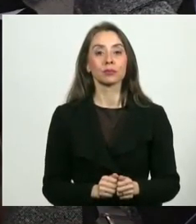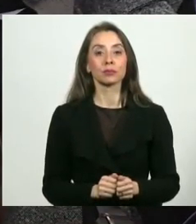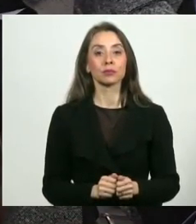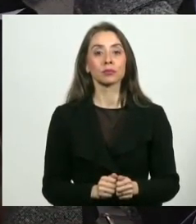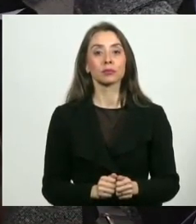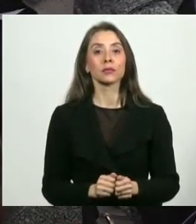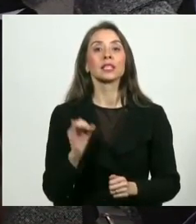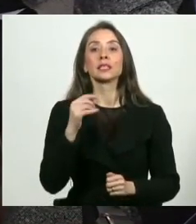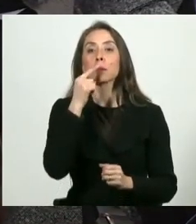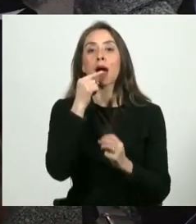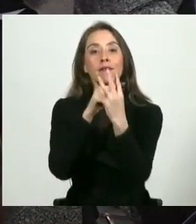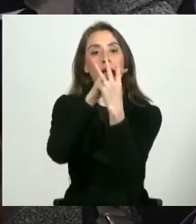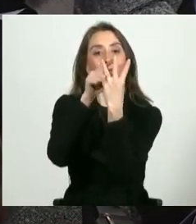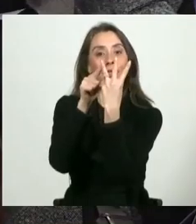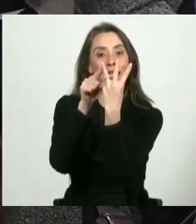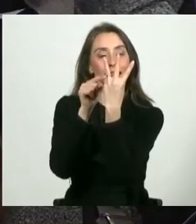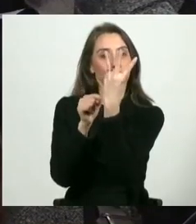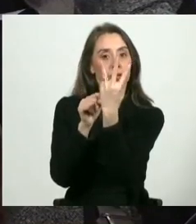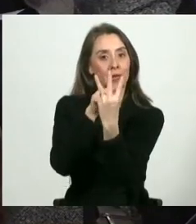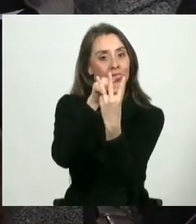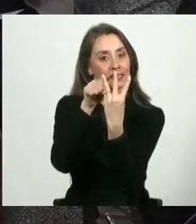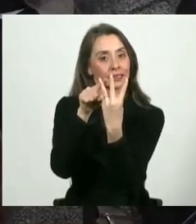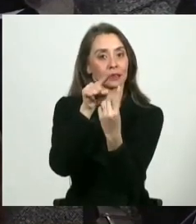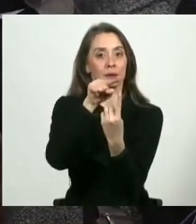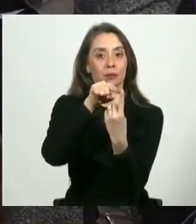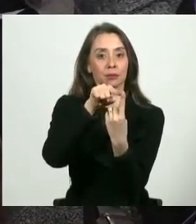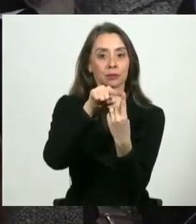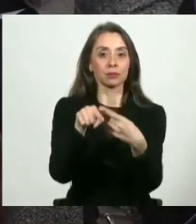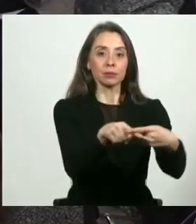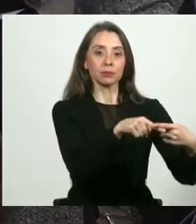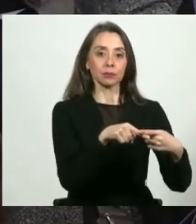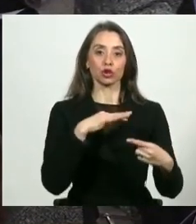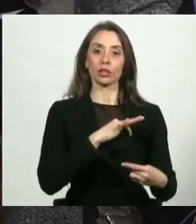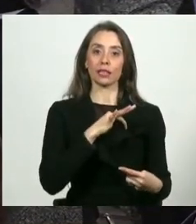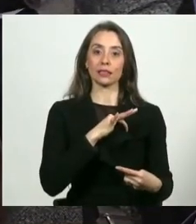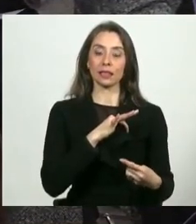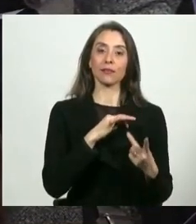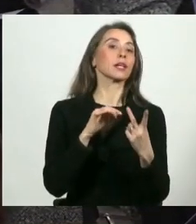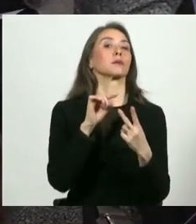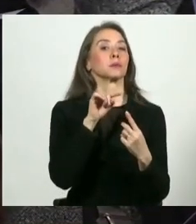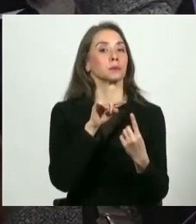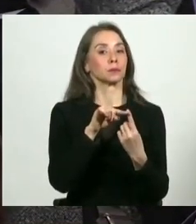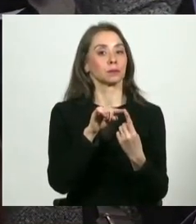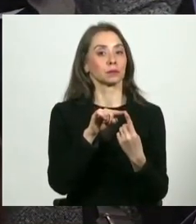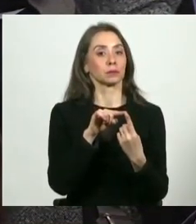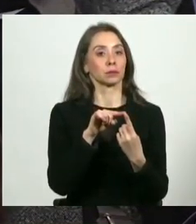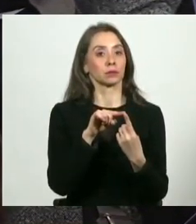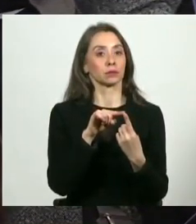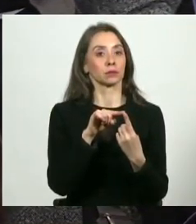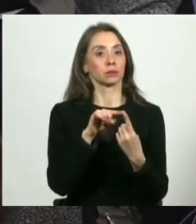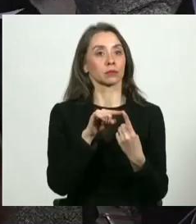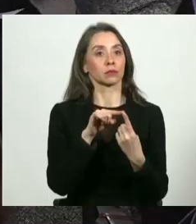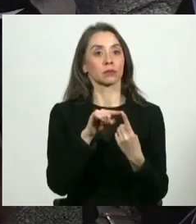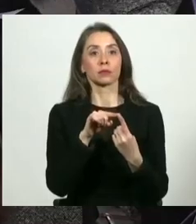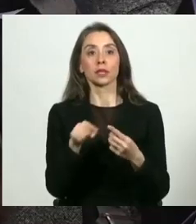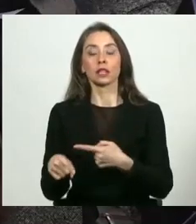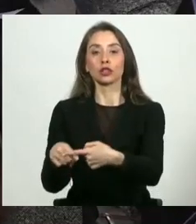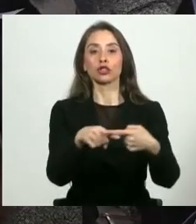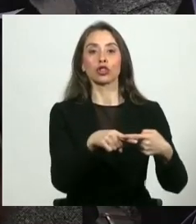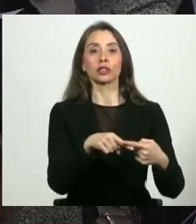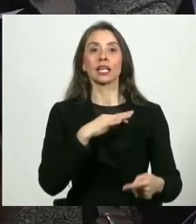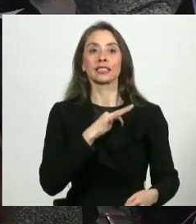Siempre he hablado en trilogía, que esto se mueve en trilogía. Está la sociedad civil, en este caso voy a sacar de esta